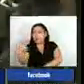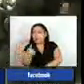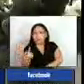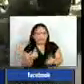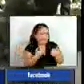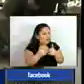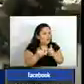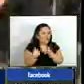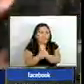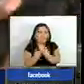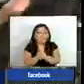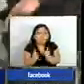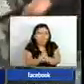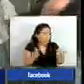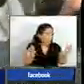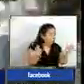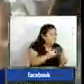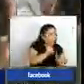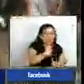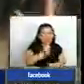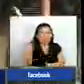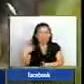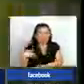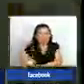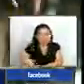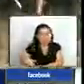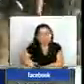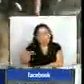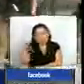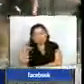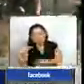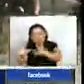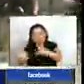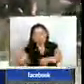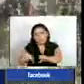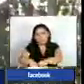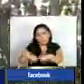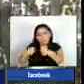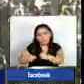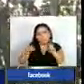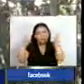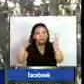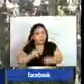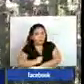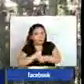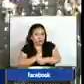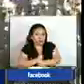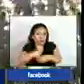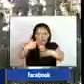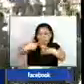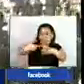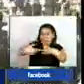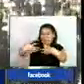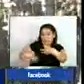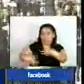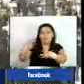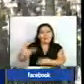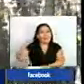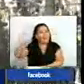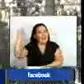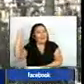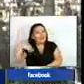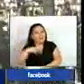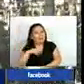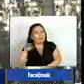cargos, incluyendo reunión ilegal, posesión de armas y violación de la Ley de Seguridad Nacional. La ley, impuesta por Beijing luego de las